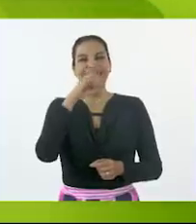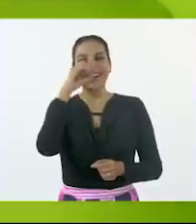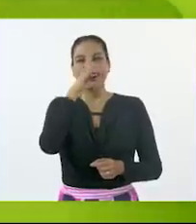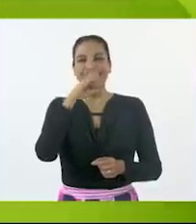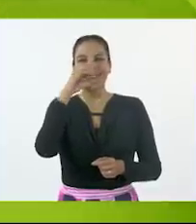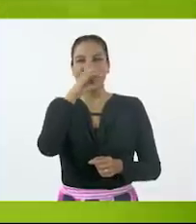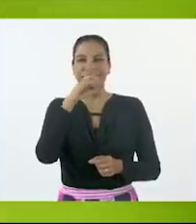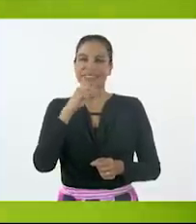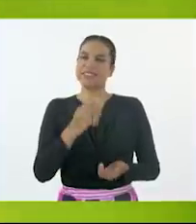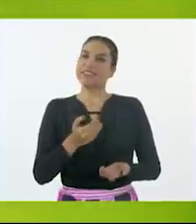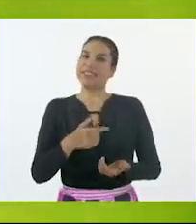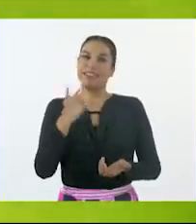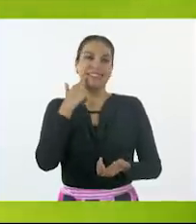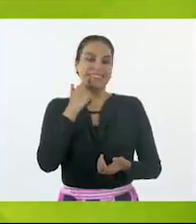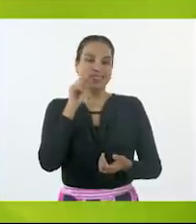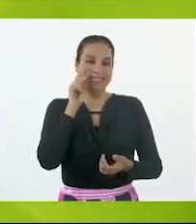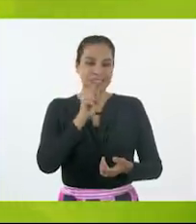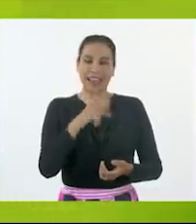calientitos y